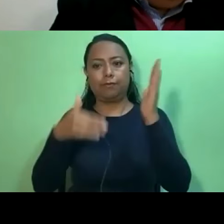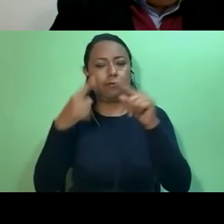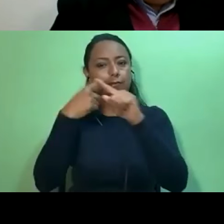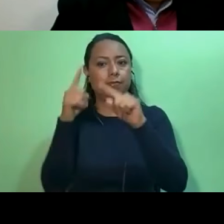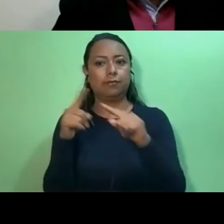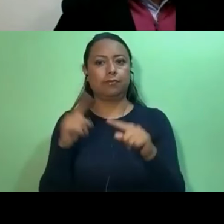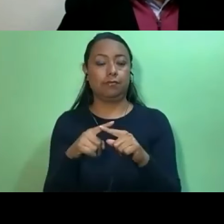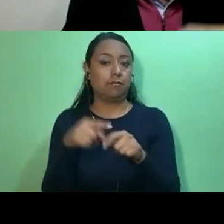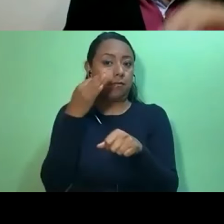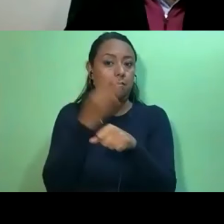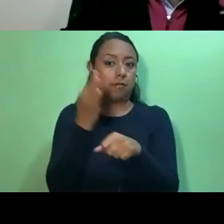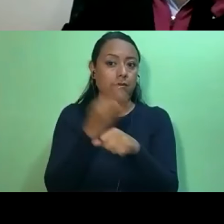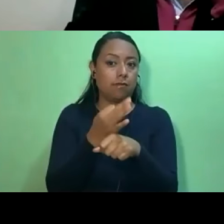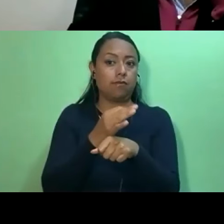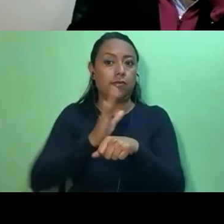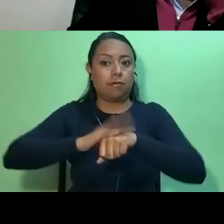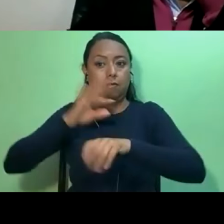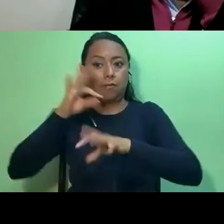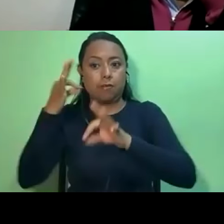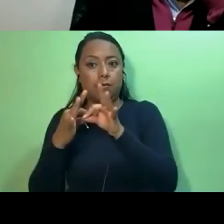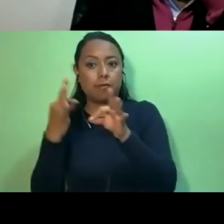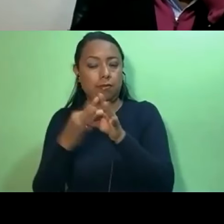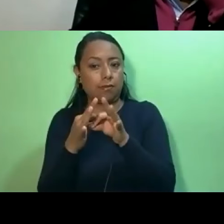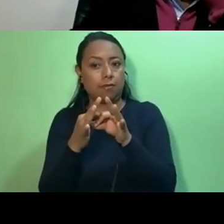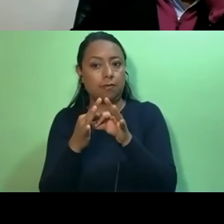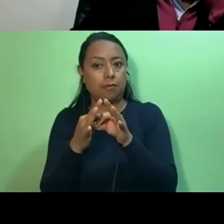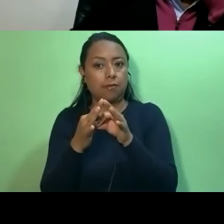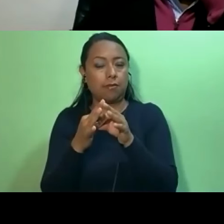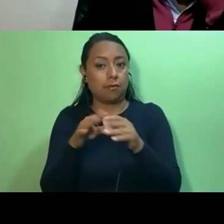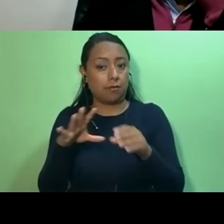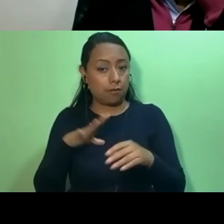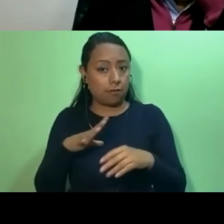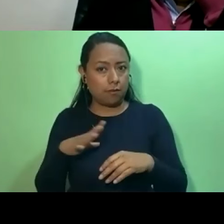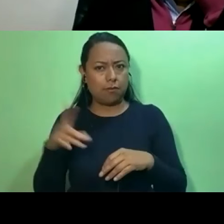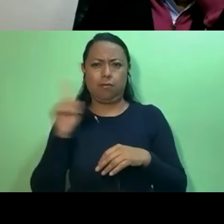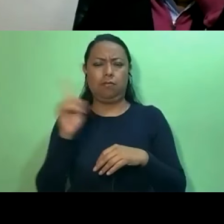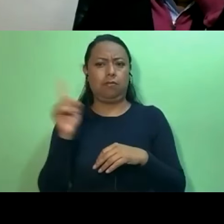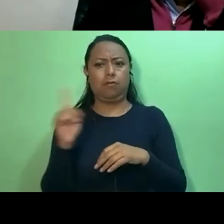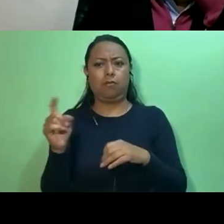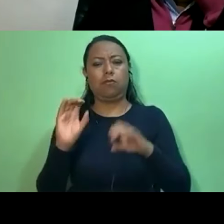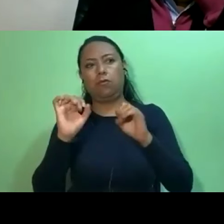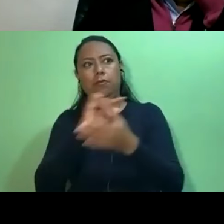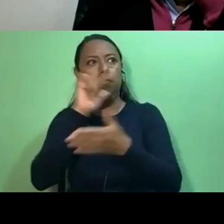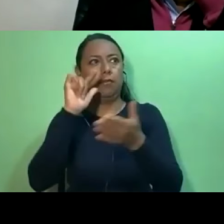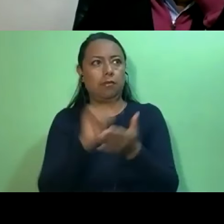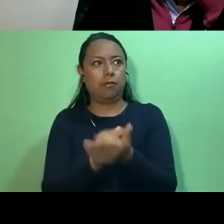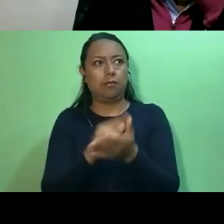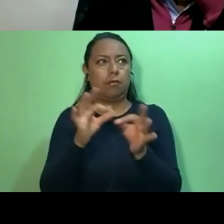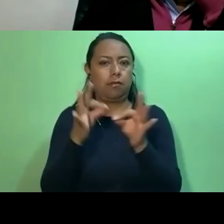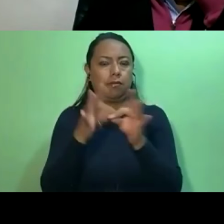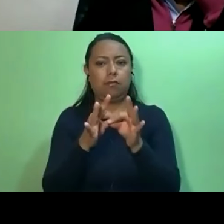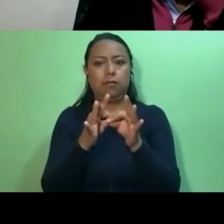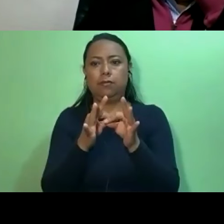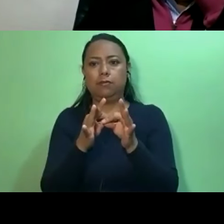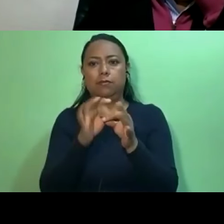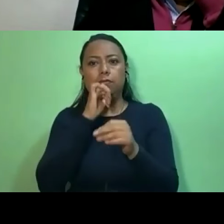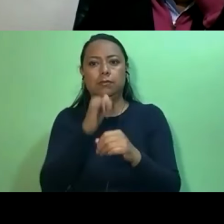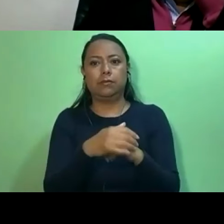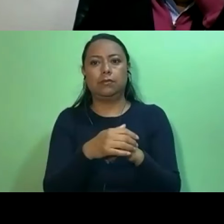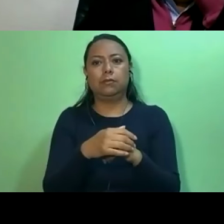más allá de la aplicación estricta de la ley aplicable en materia de coordinación fiscal, pues no veo,